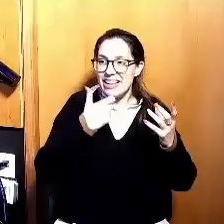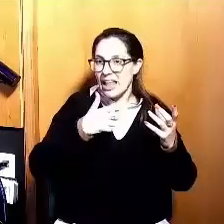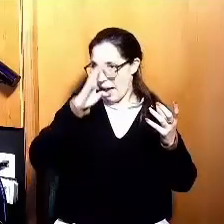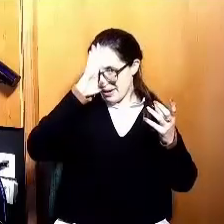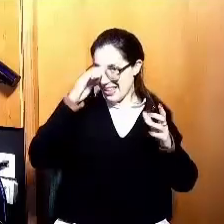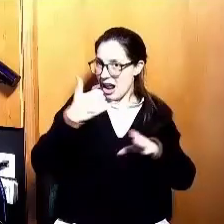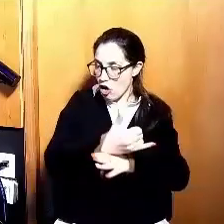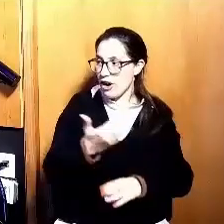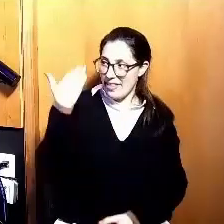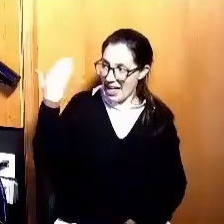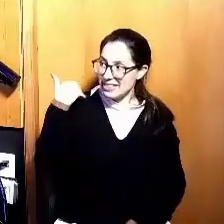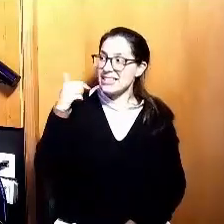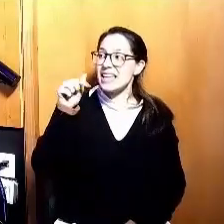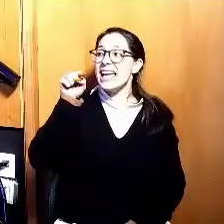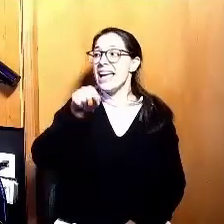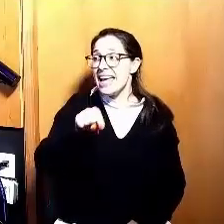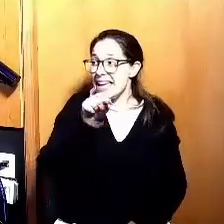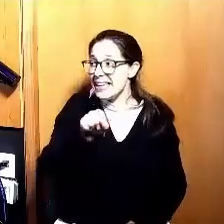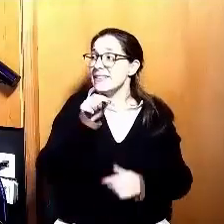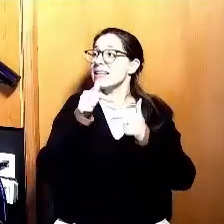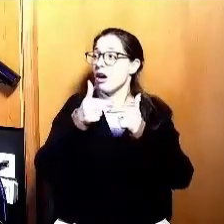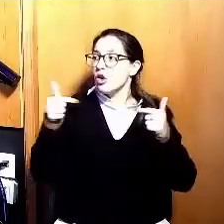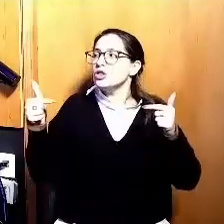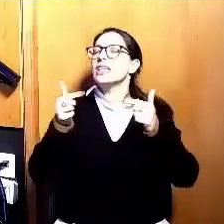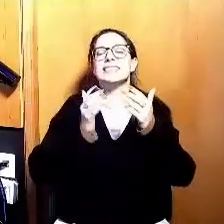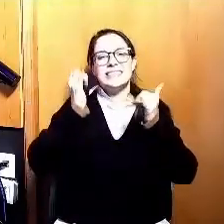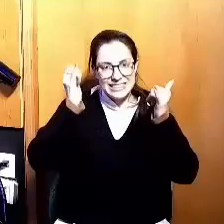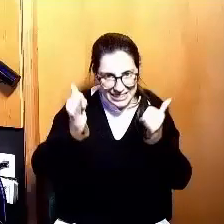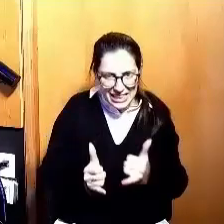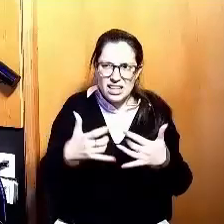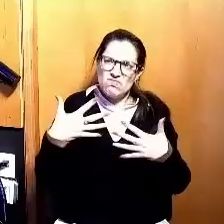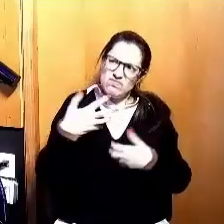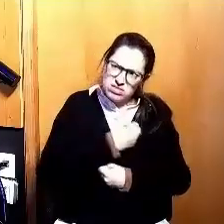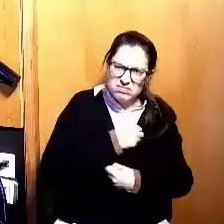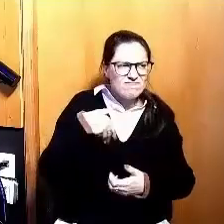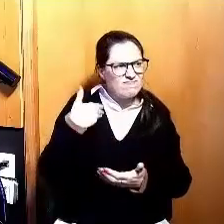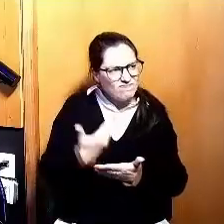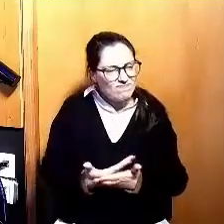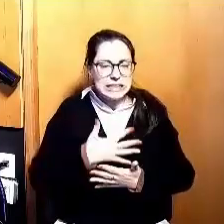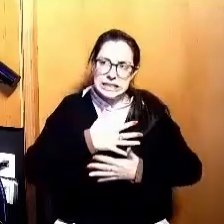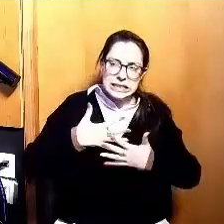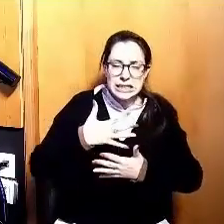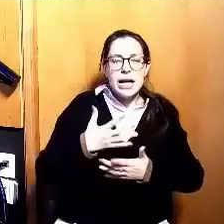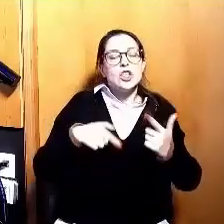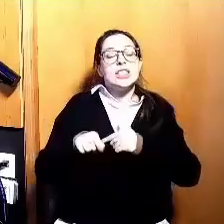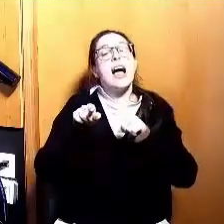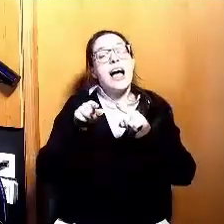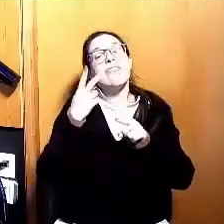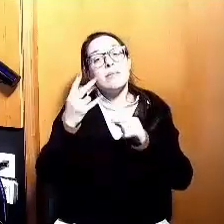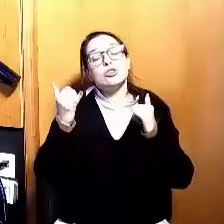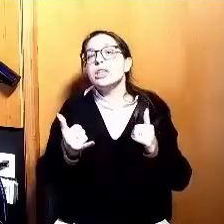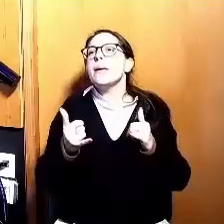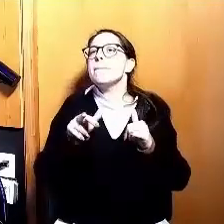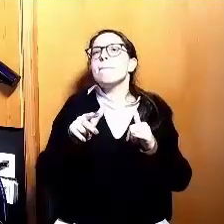errores pasados. Ese tipo de cosas sí llegan a ser frustrantes, sí pueden identificar que las agendas están